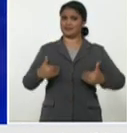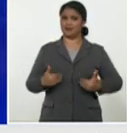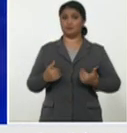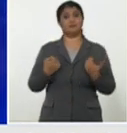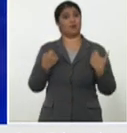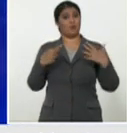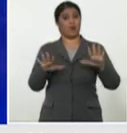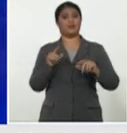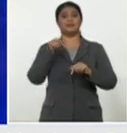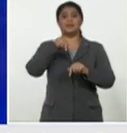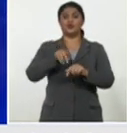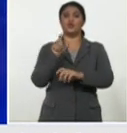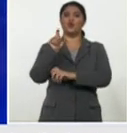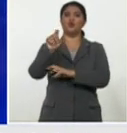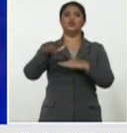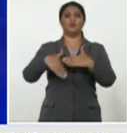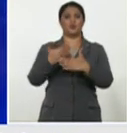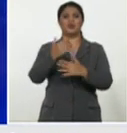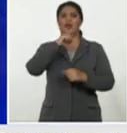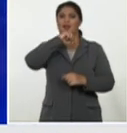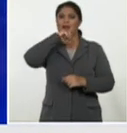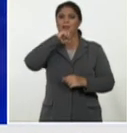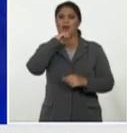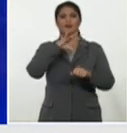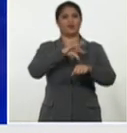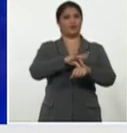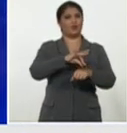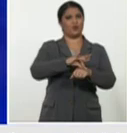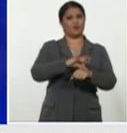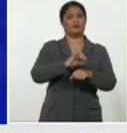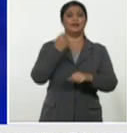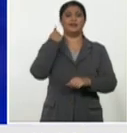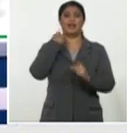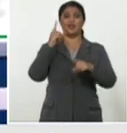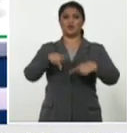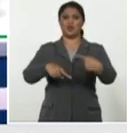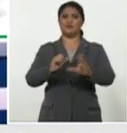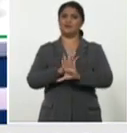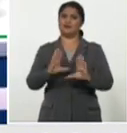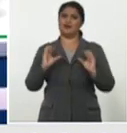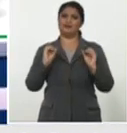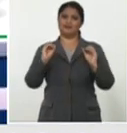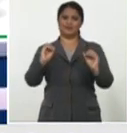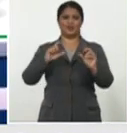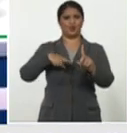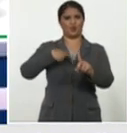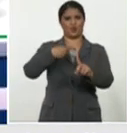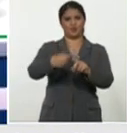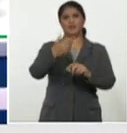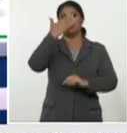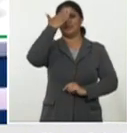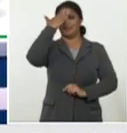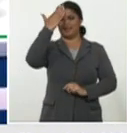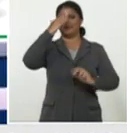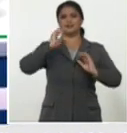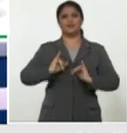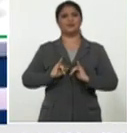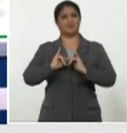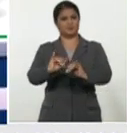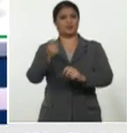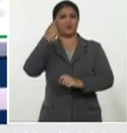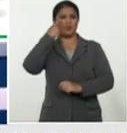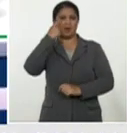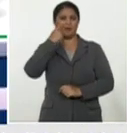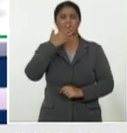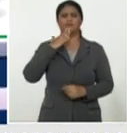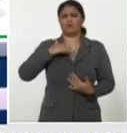seguros. Lo esperamos mañana, Gracias. doctor. Muchísimas gracias por Gracias a toda usted. la información brindada para conocer cuál es el comportamiento